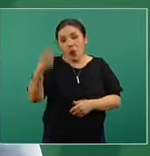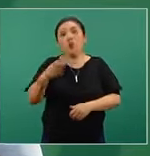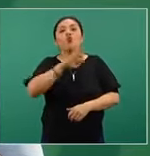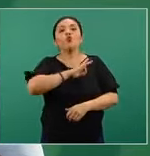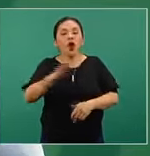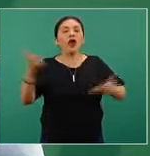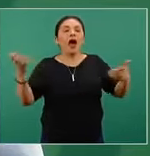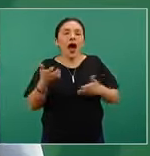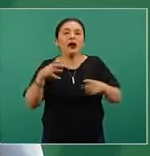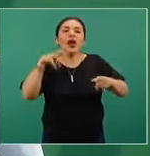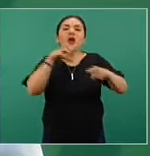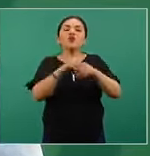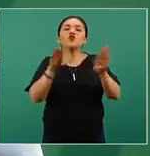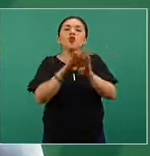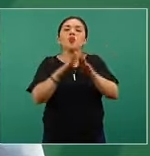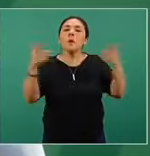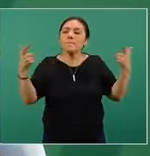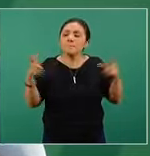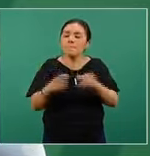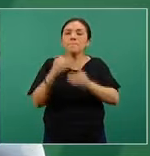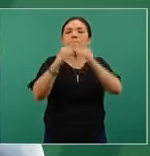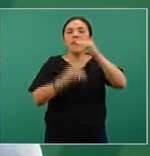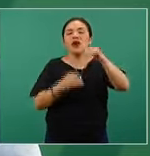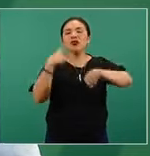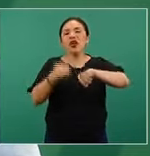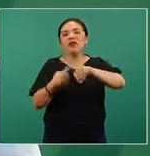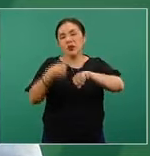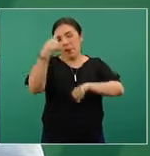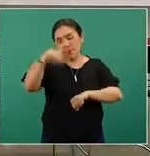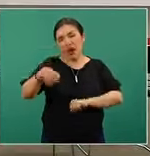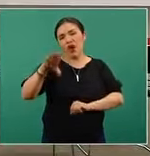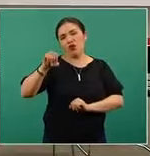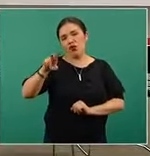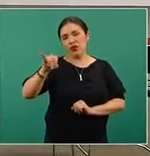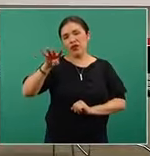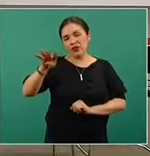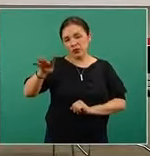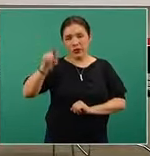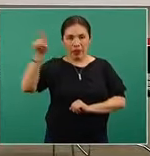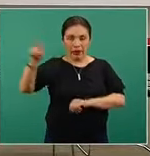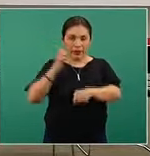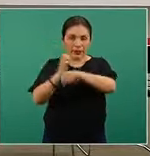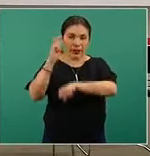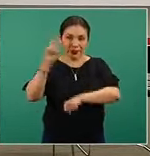llegar a mitigar las infecciones por seres kurdos en su entidad